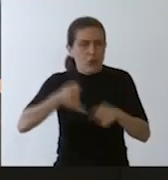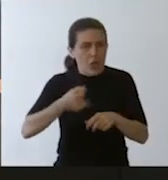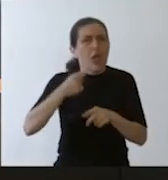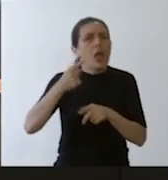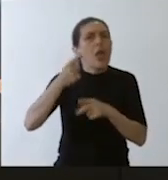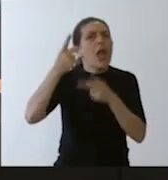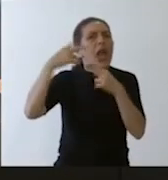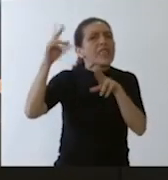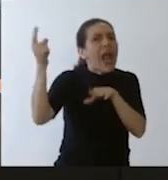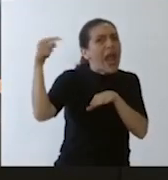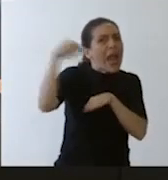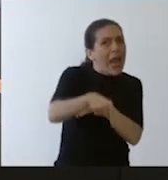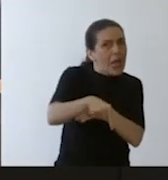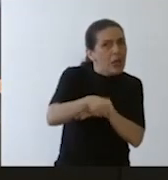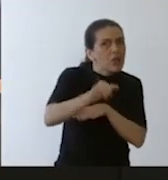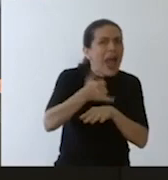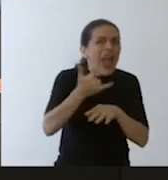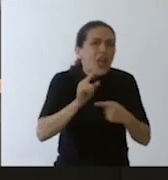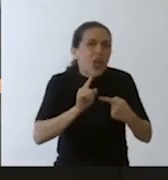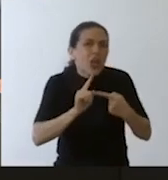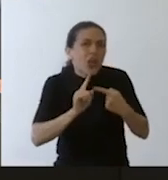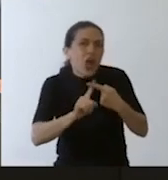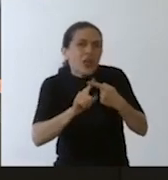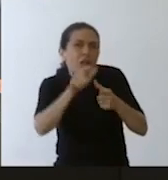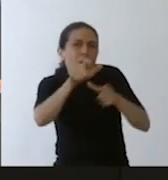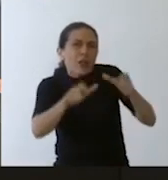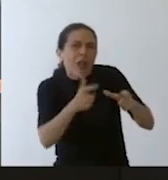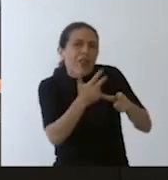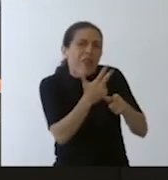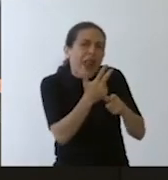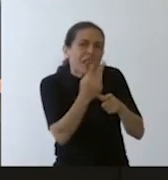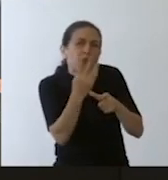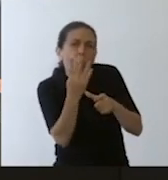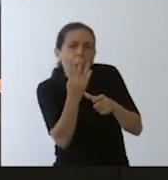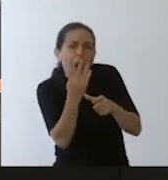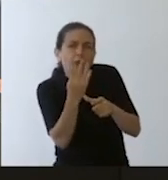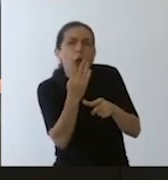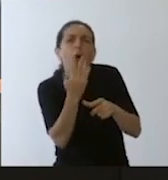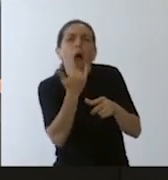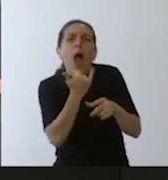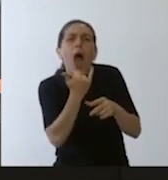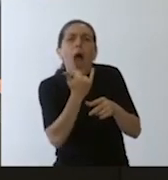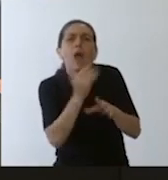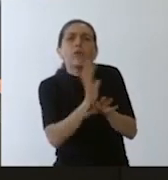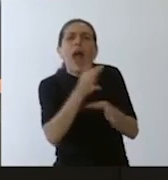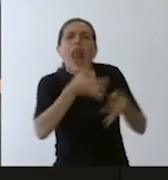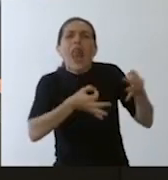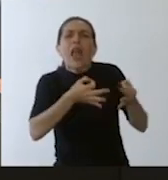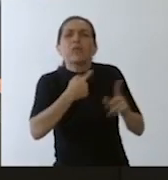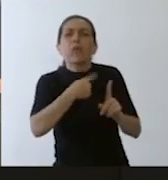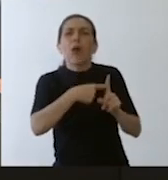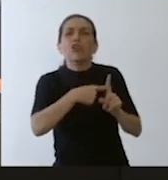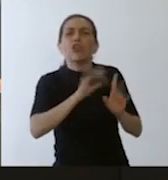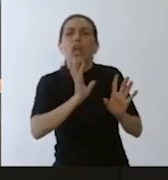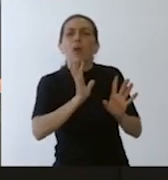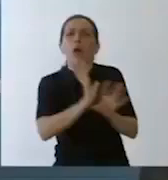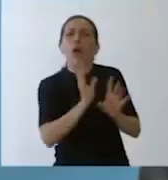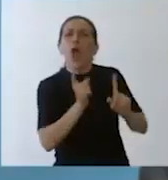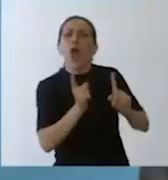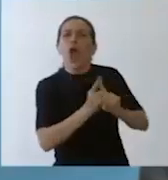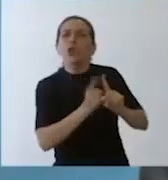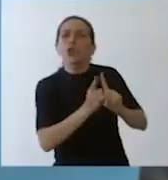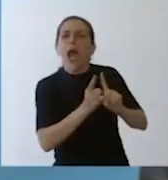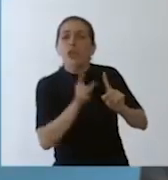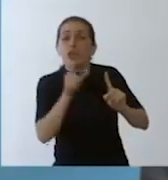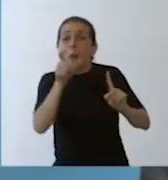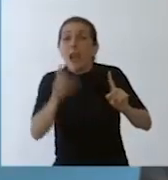y algún contacto, 3, 4, digamos que han sido positivos, que son contactos cercanos de un caso